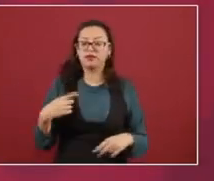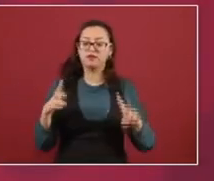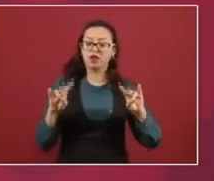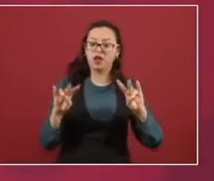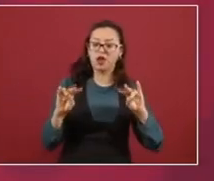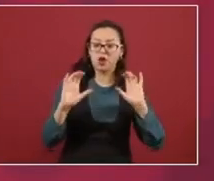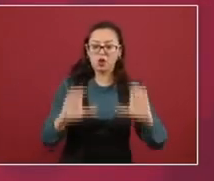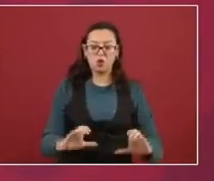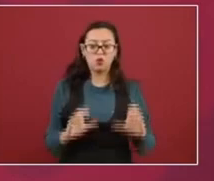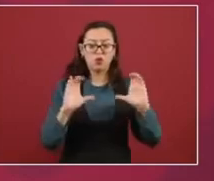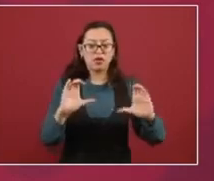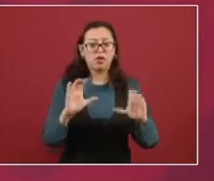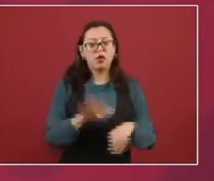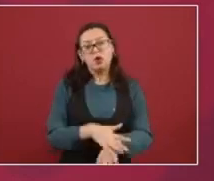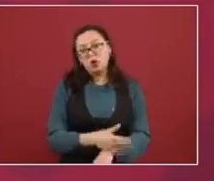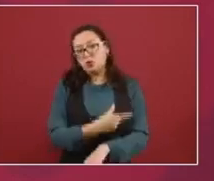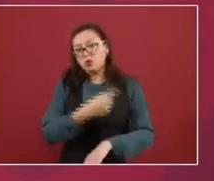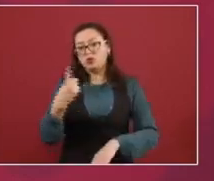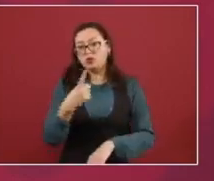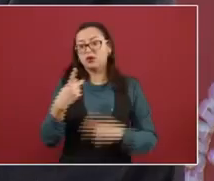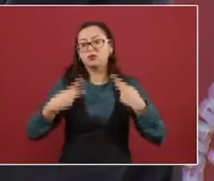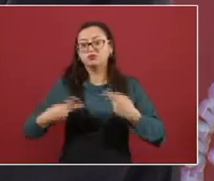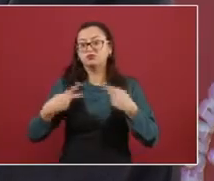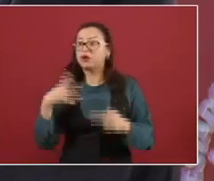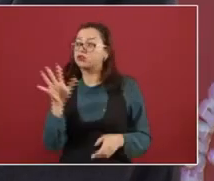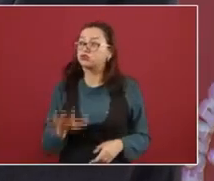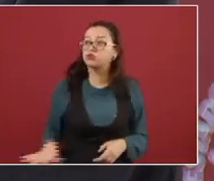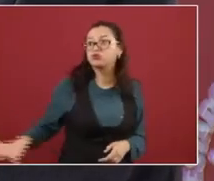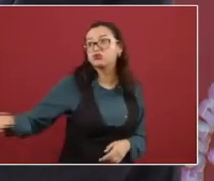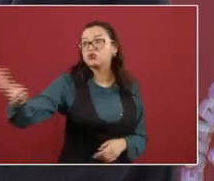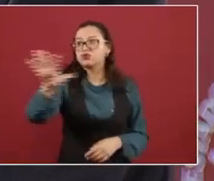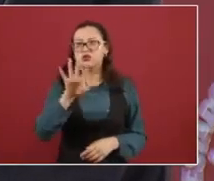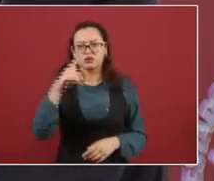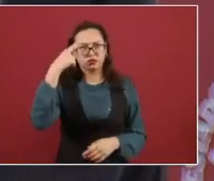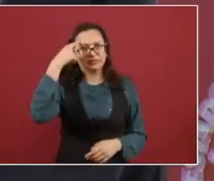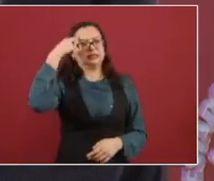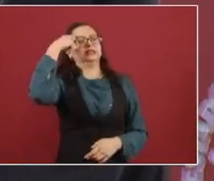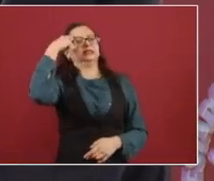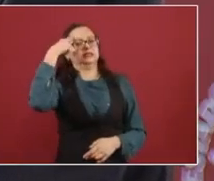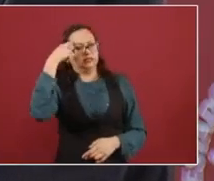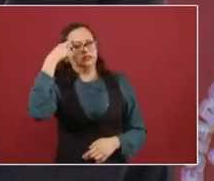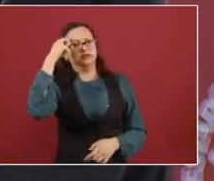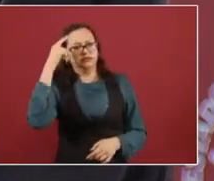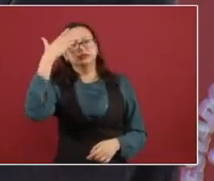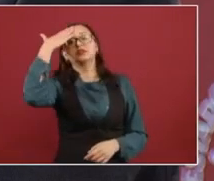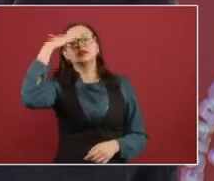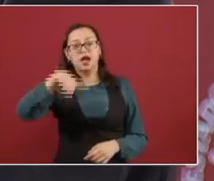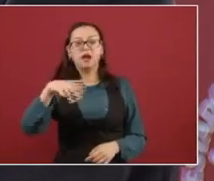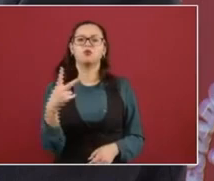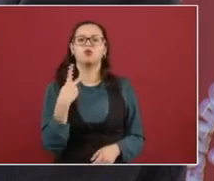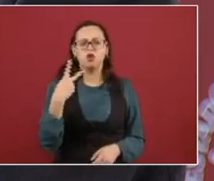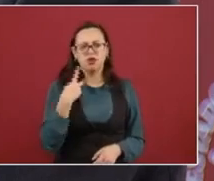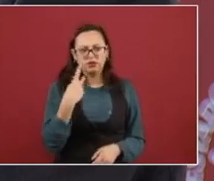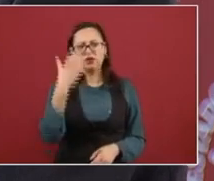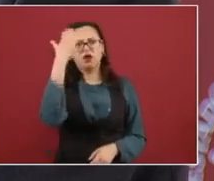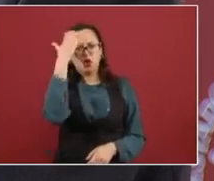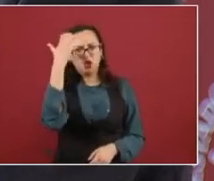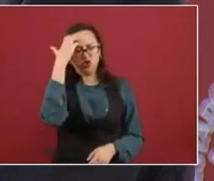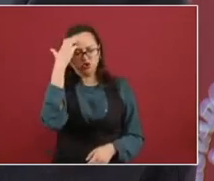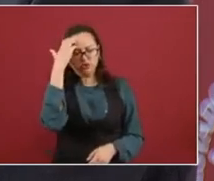hay una ciudadanía muy consciente, muy politizada. Entonces,